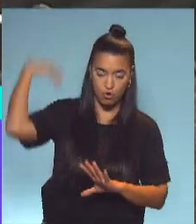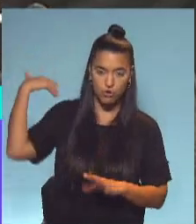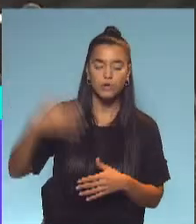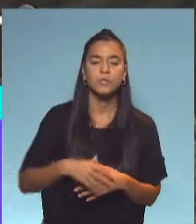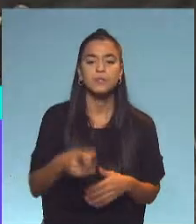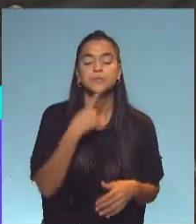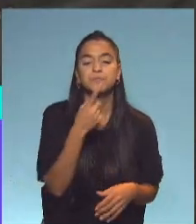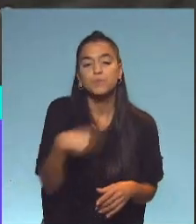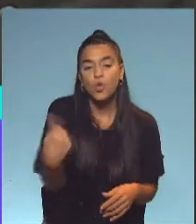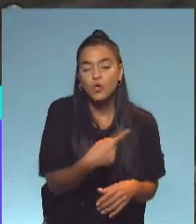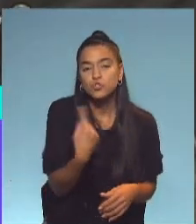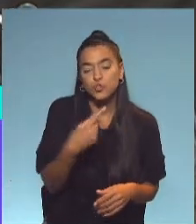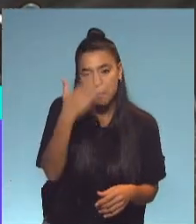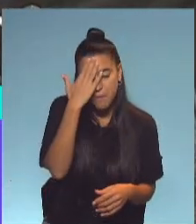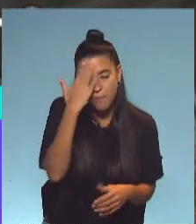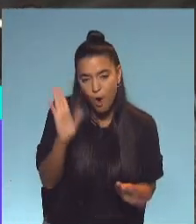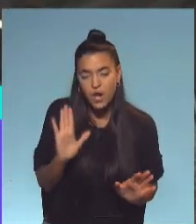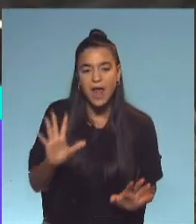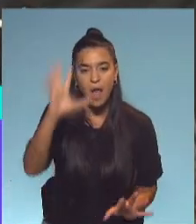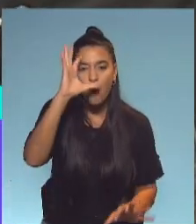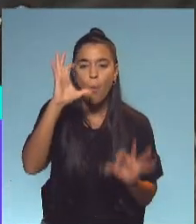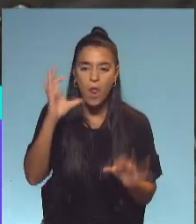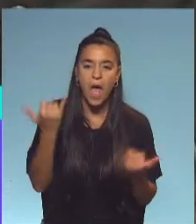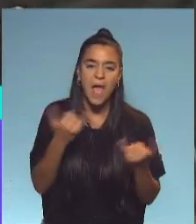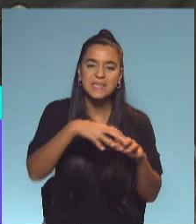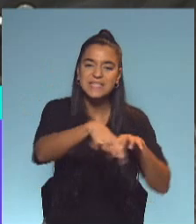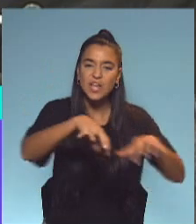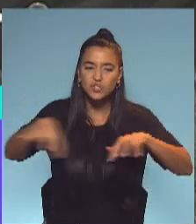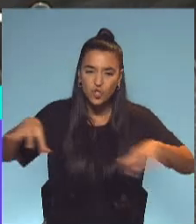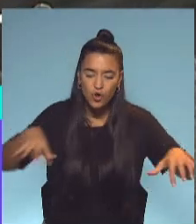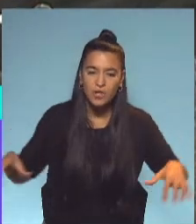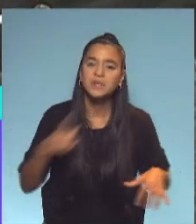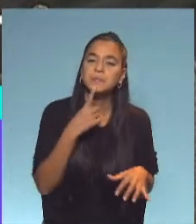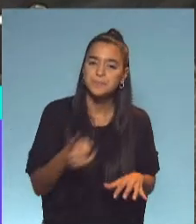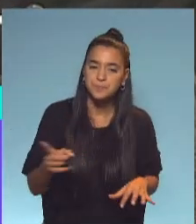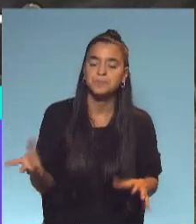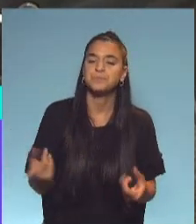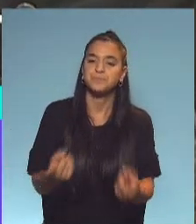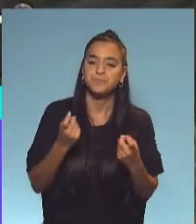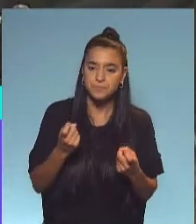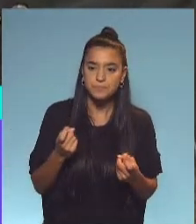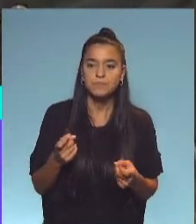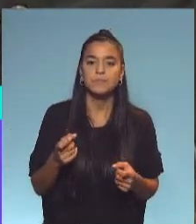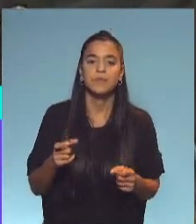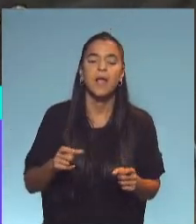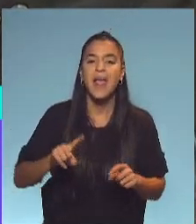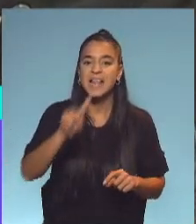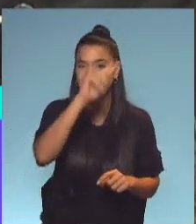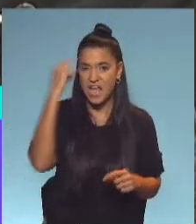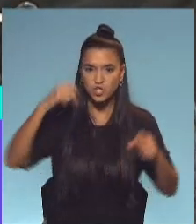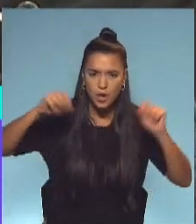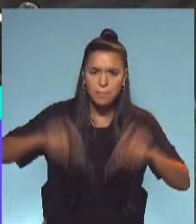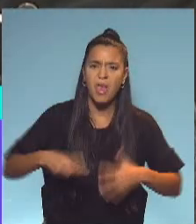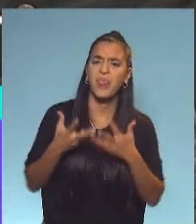quienes tenemos un poco de memoria recordamos, ¿no? Aquellos sectores que planteaban justamente la necesidad de nacionalismo e